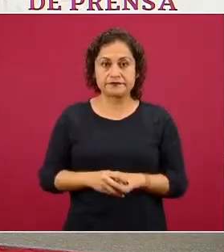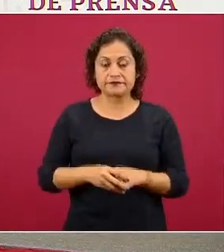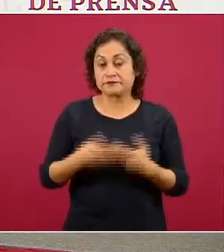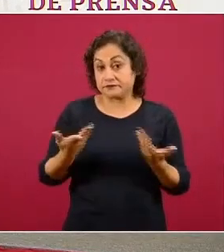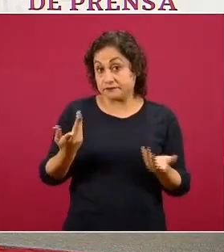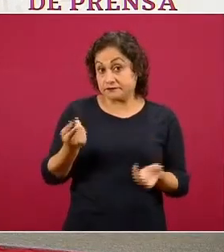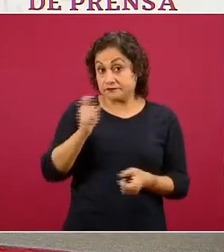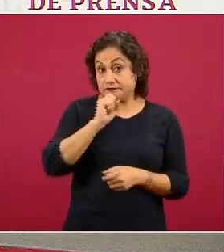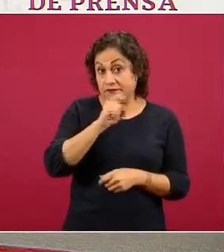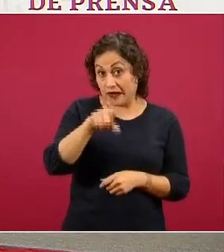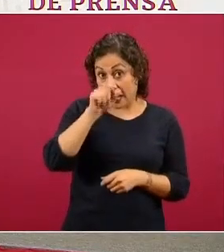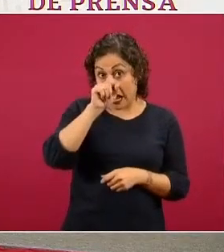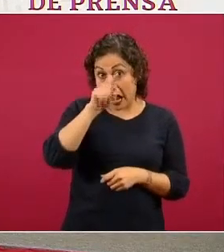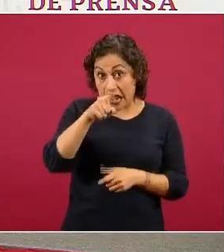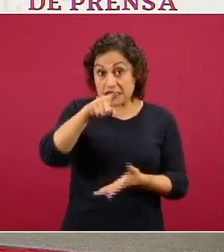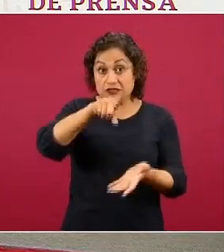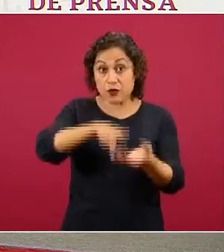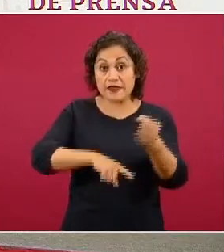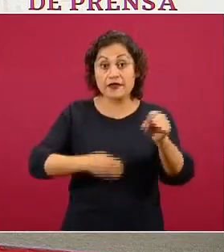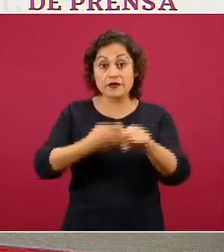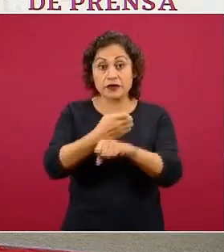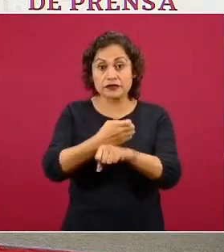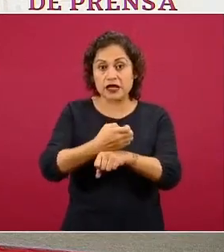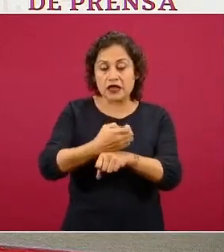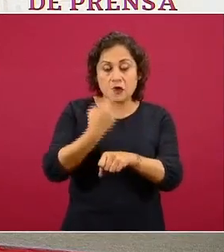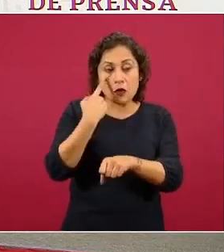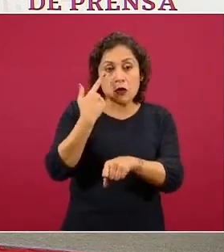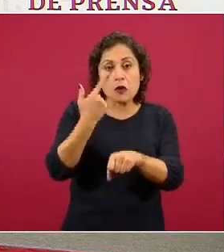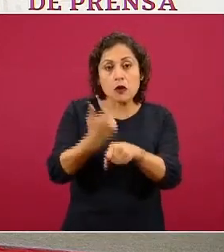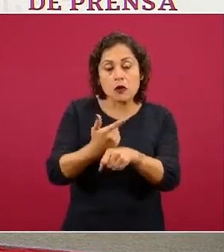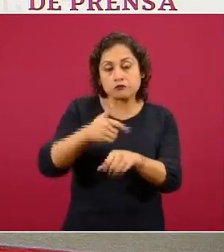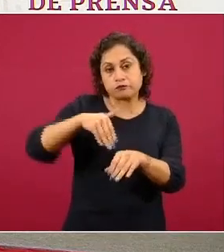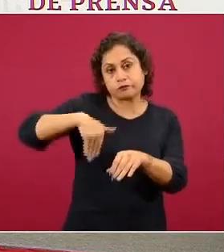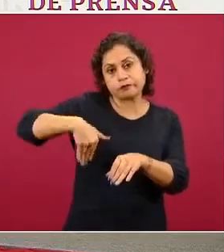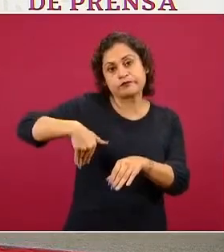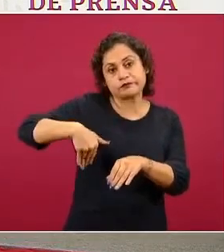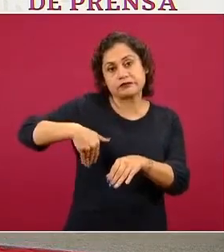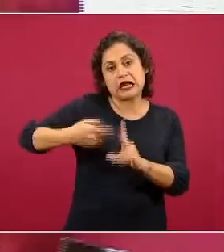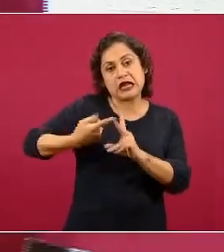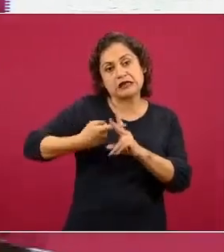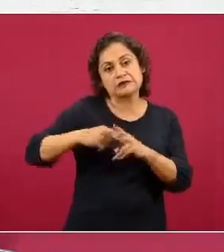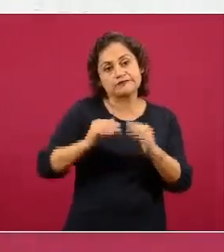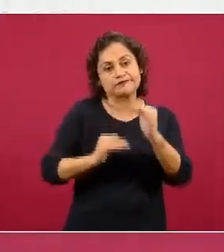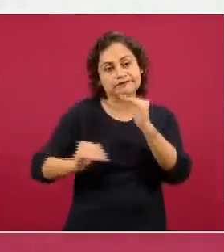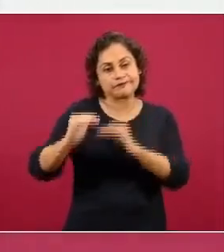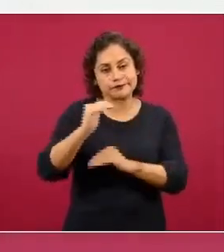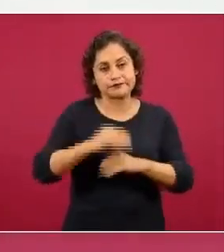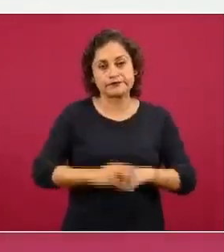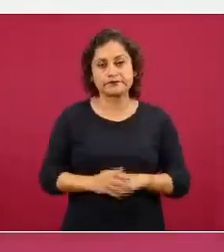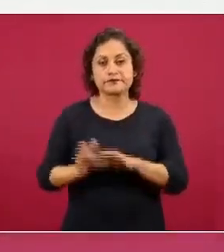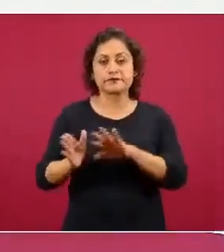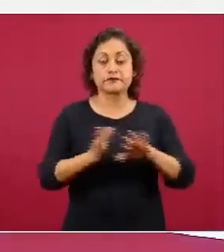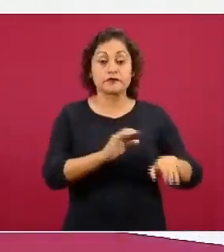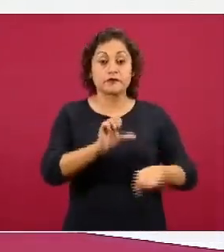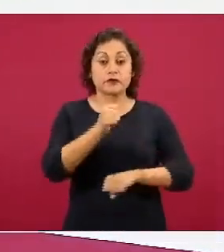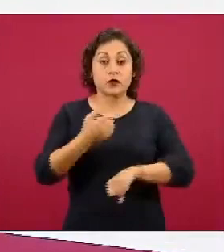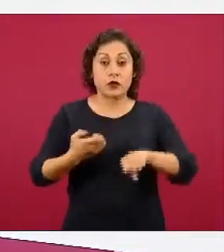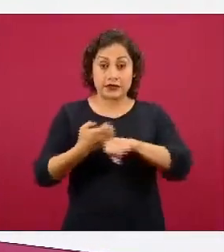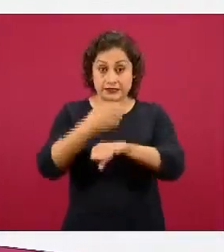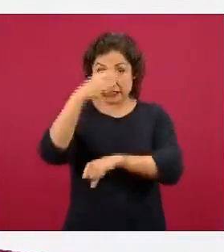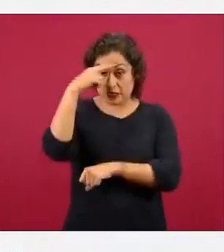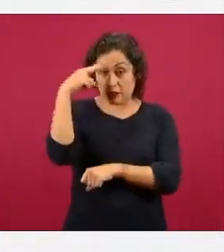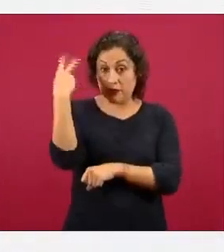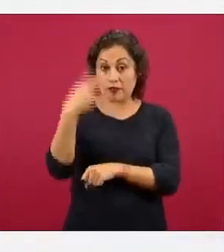como se vio, es de esos estados que tiene en las últimas semanas un ascenso. El Estado de México, después de haber tenido una tendencia